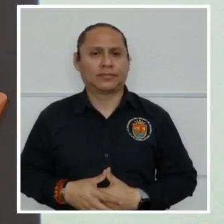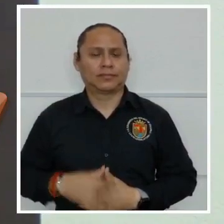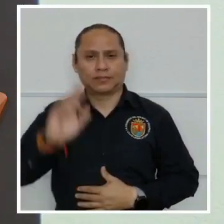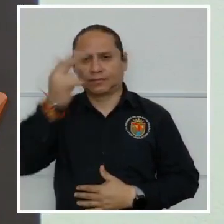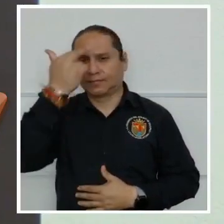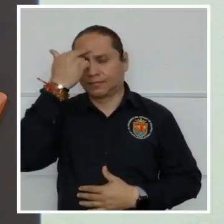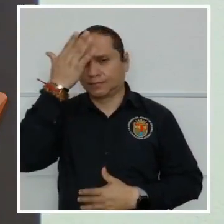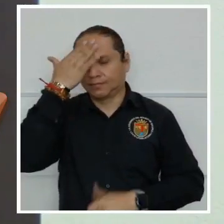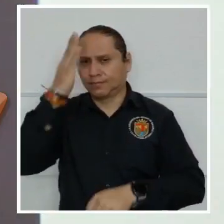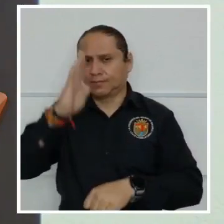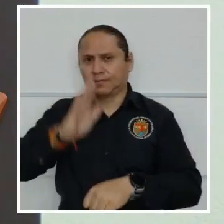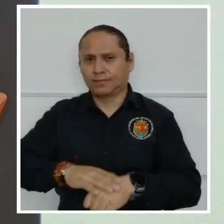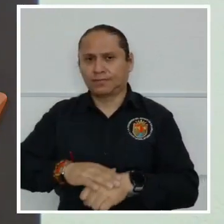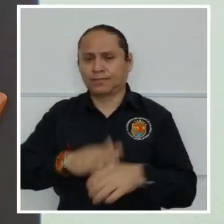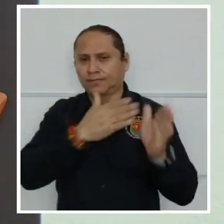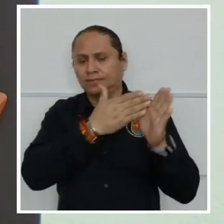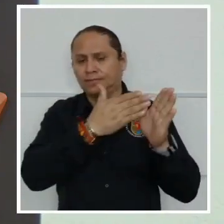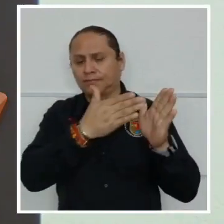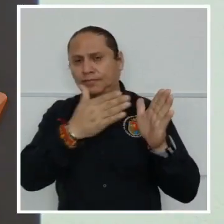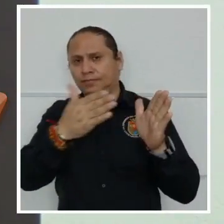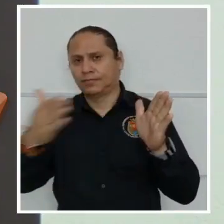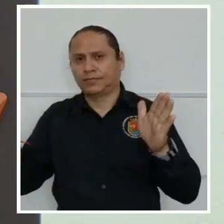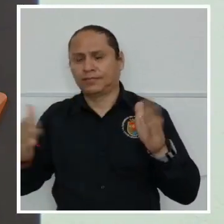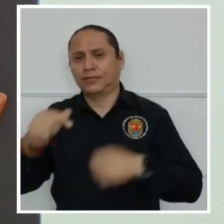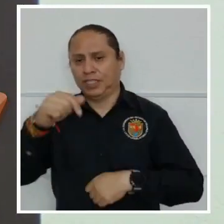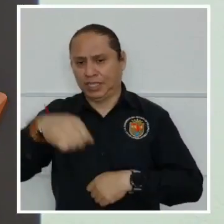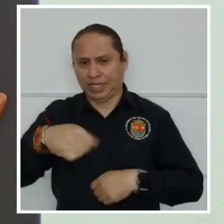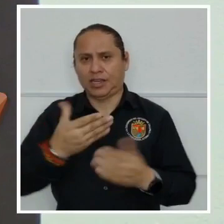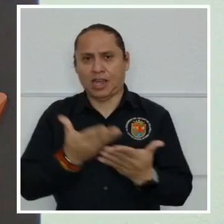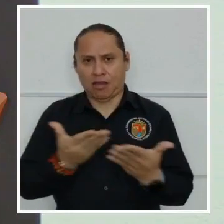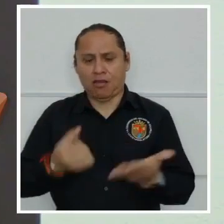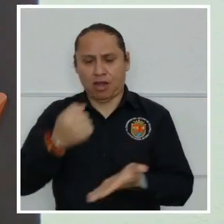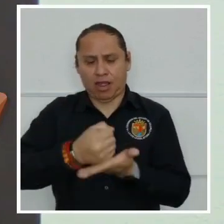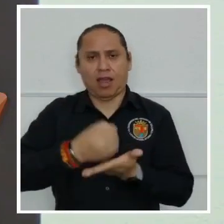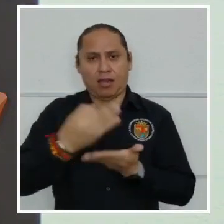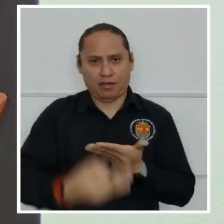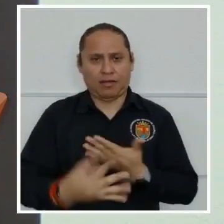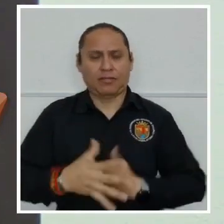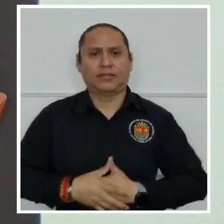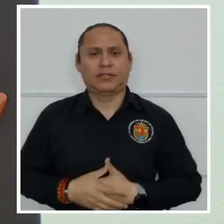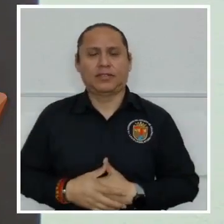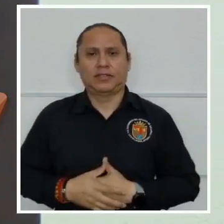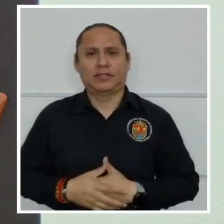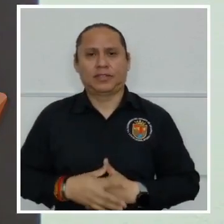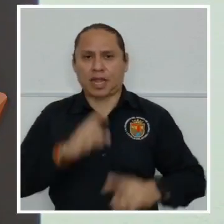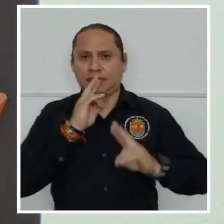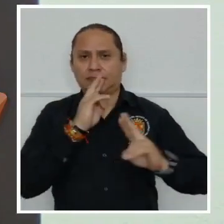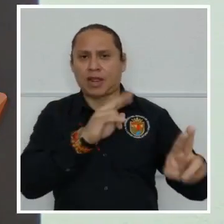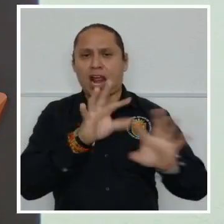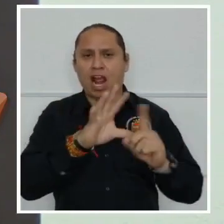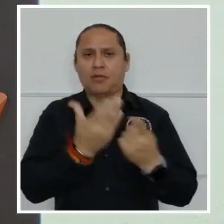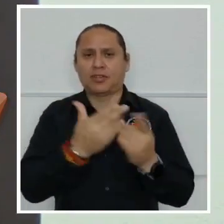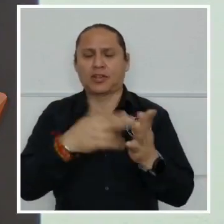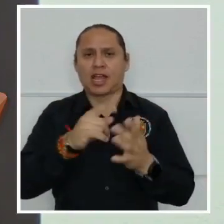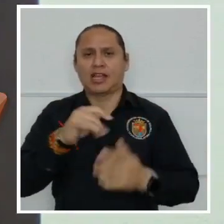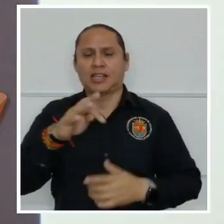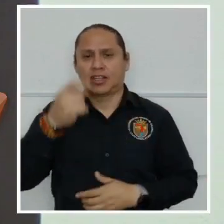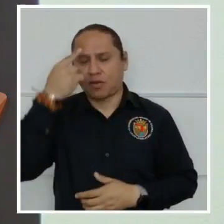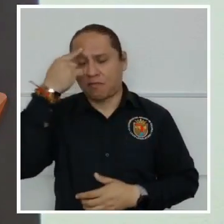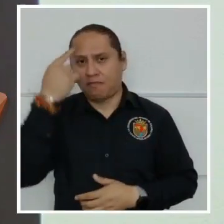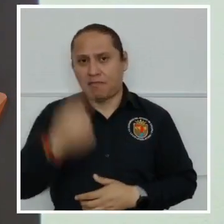recapitulación del proceso por el que se llega a este momento de aprobar o no el dictamen de la Comisión de Hacienda para